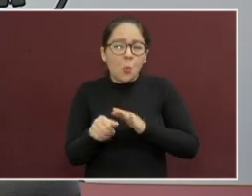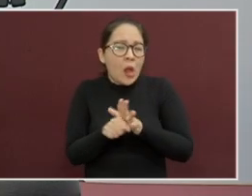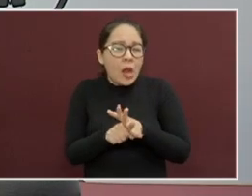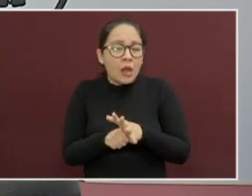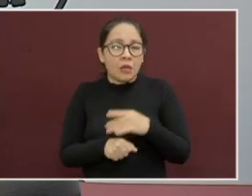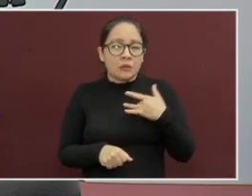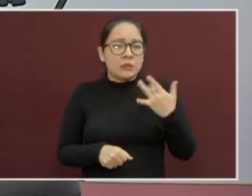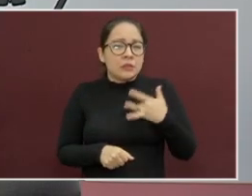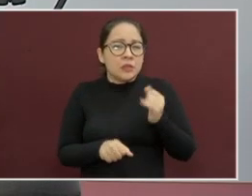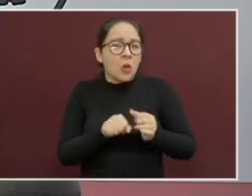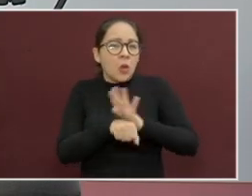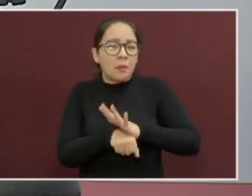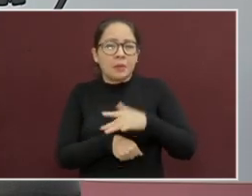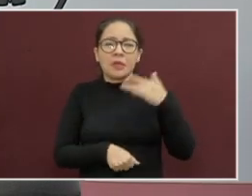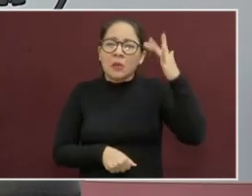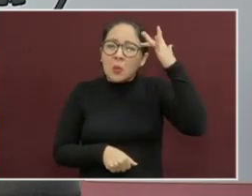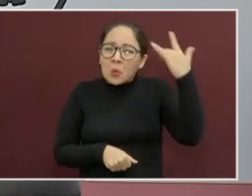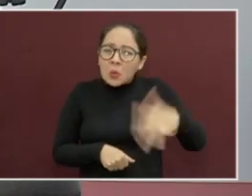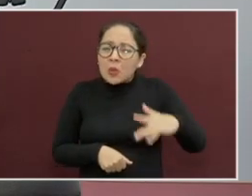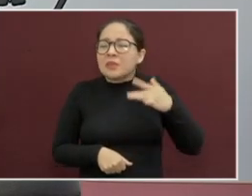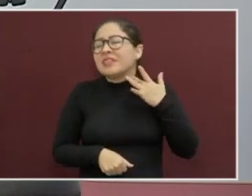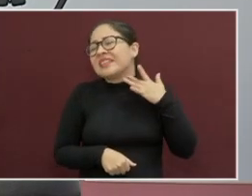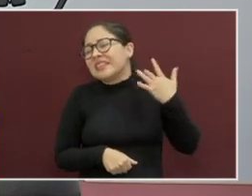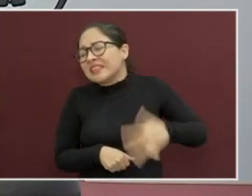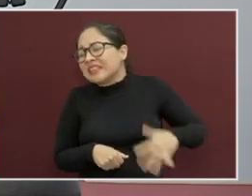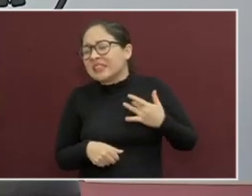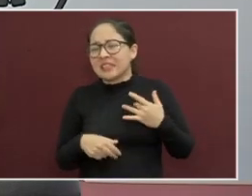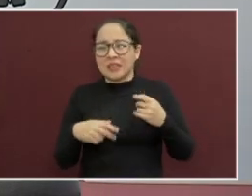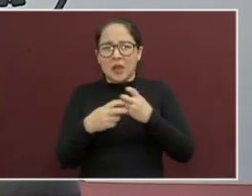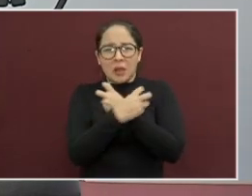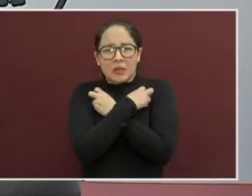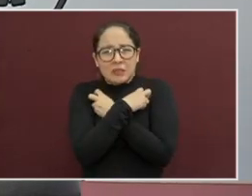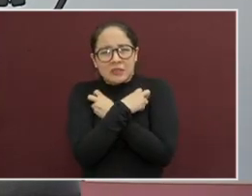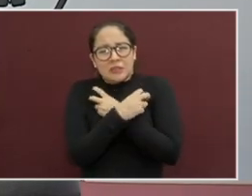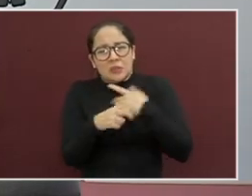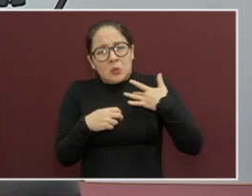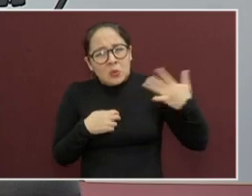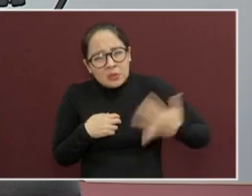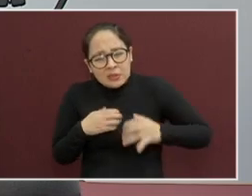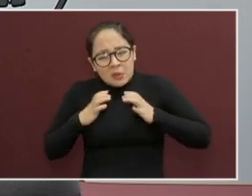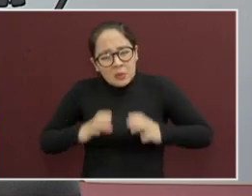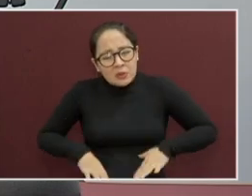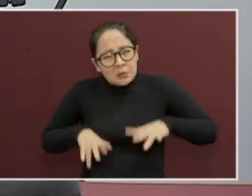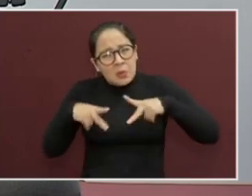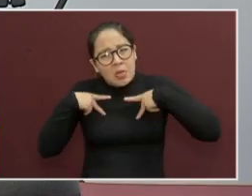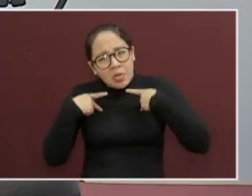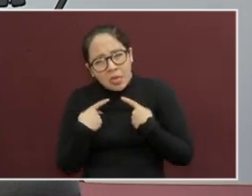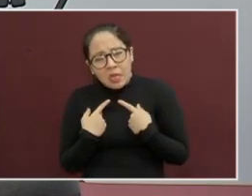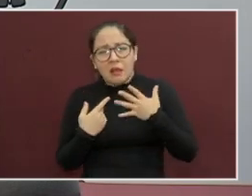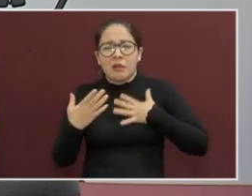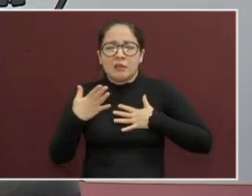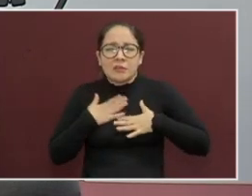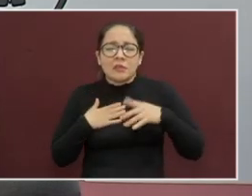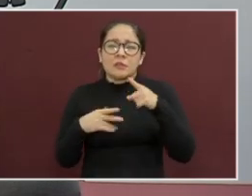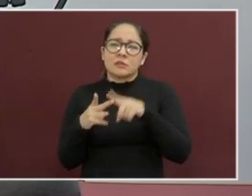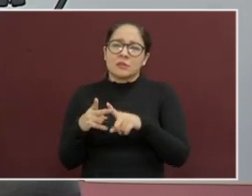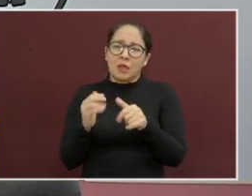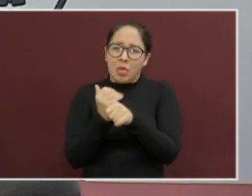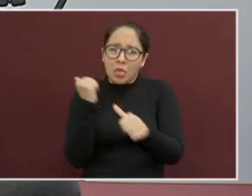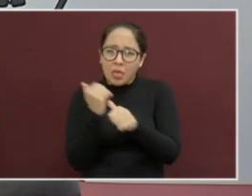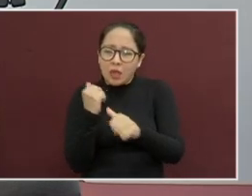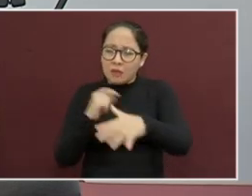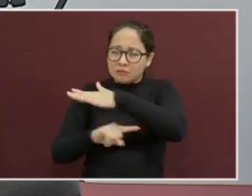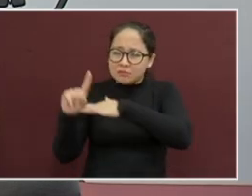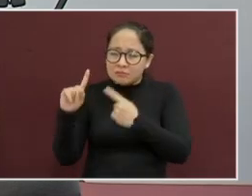garganta articulaciones pérdida del olfato y del dolor diarrea dificultad para